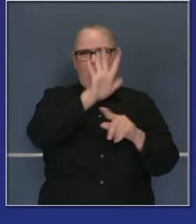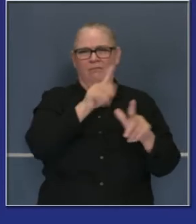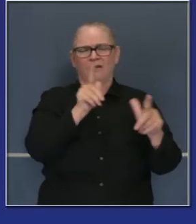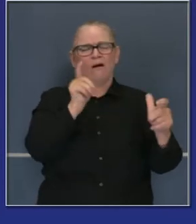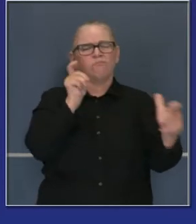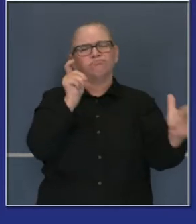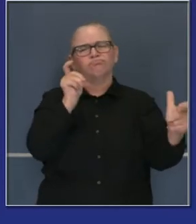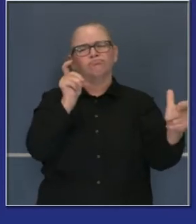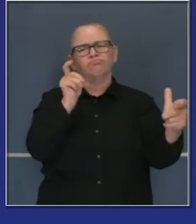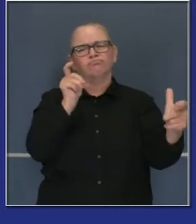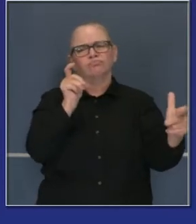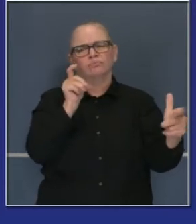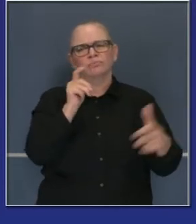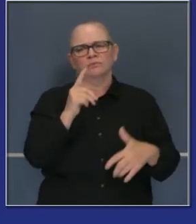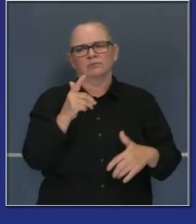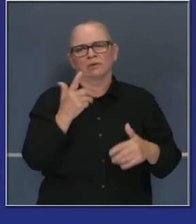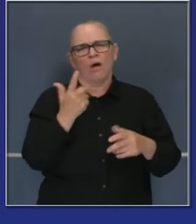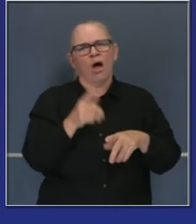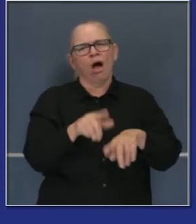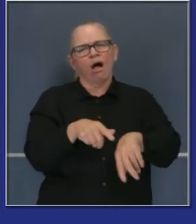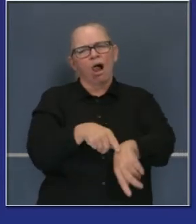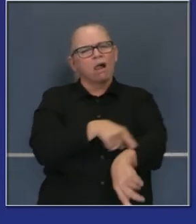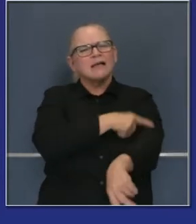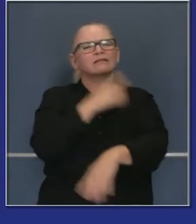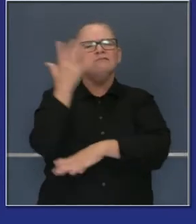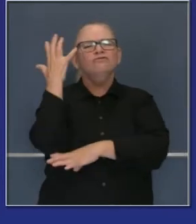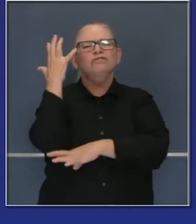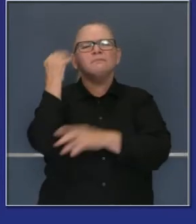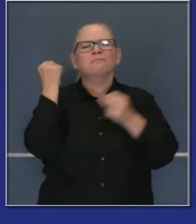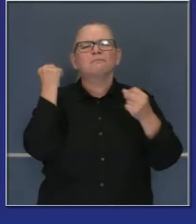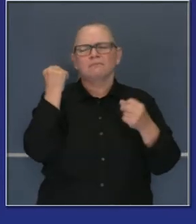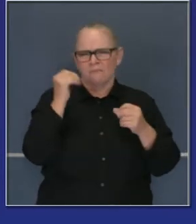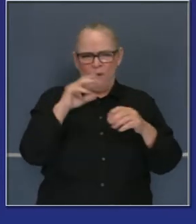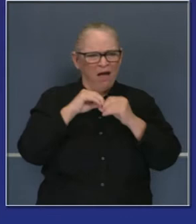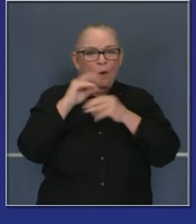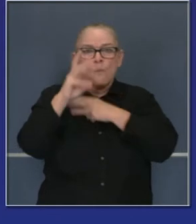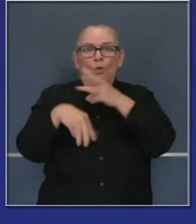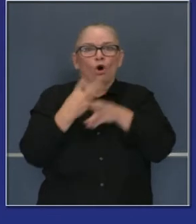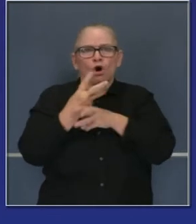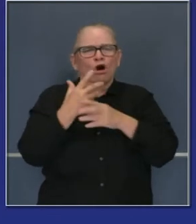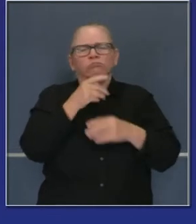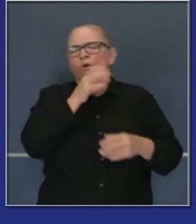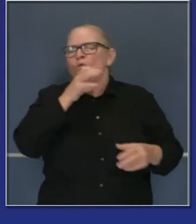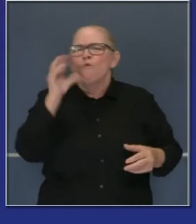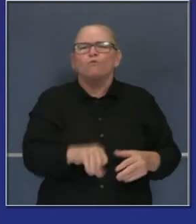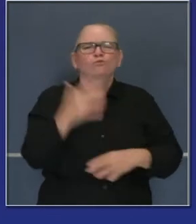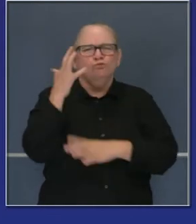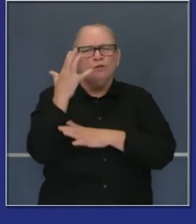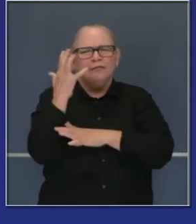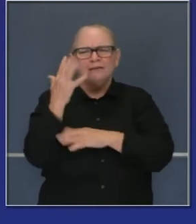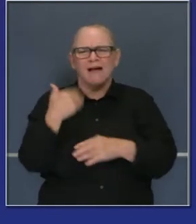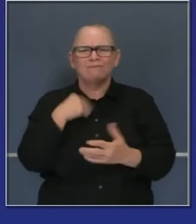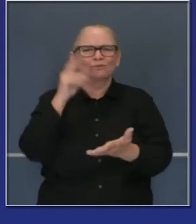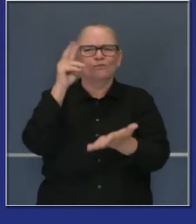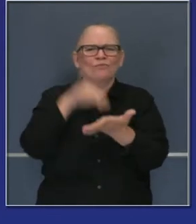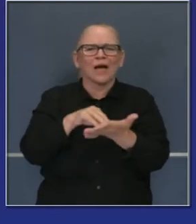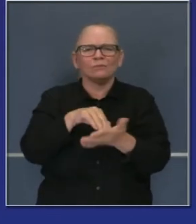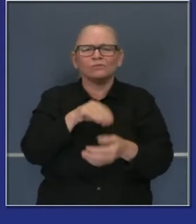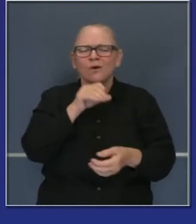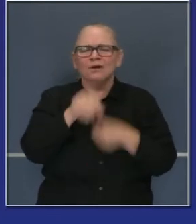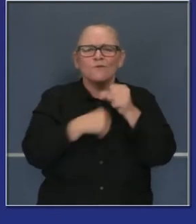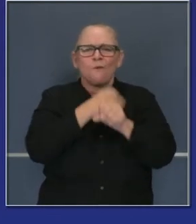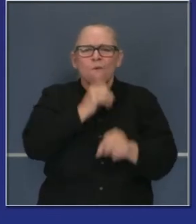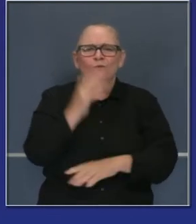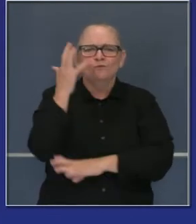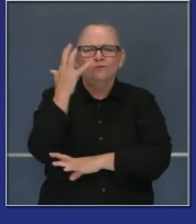más majestuosa árboles majestuosos en el planeta son árboles que algunas en algunos casos tienen más de 2.000 años de